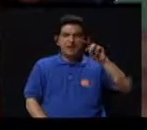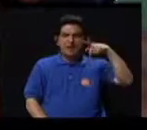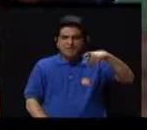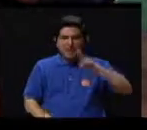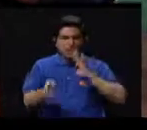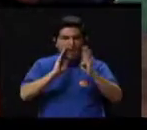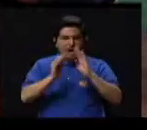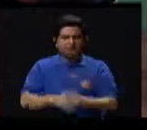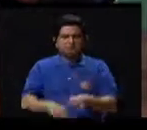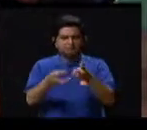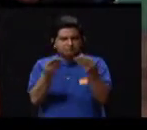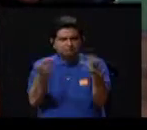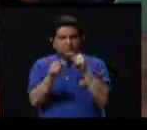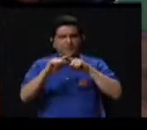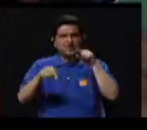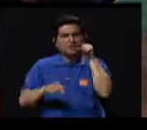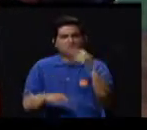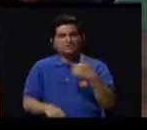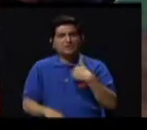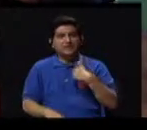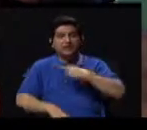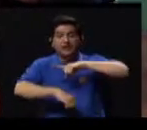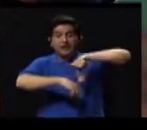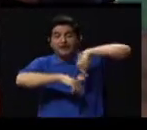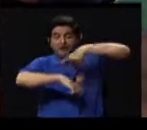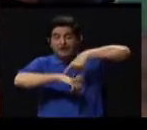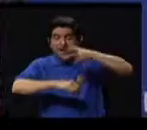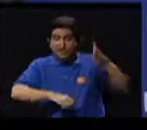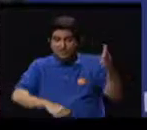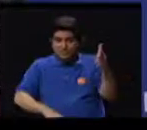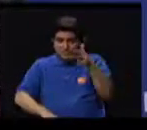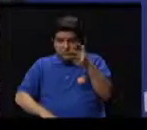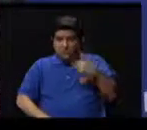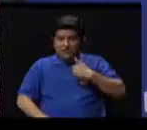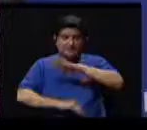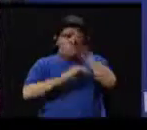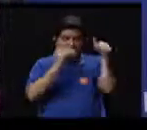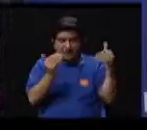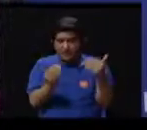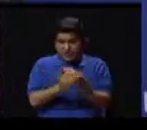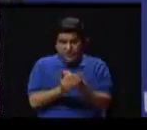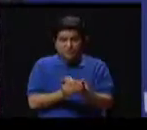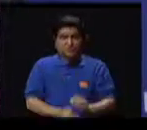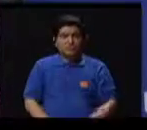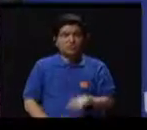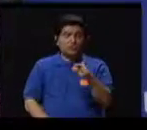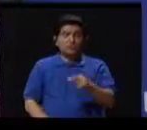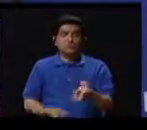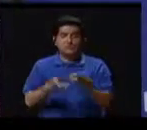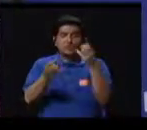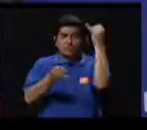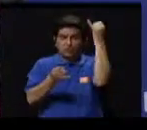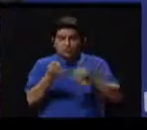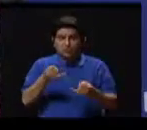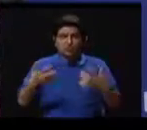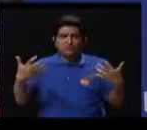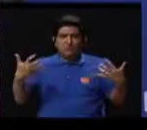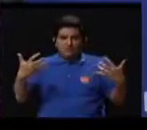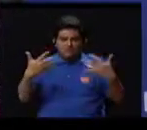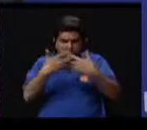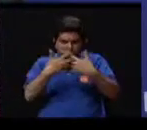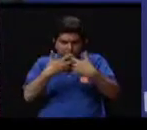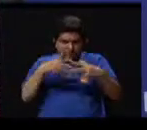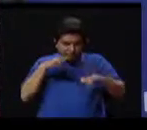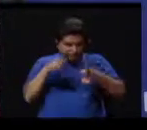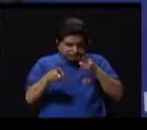hablando sobre la producción y demás, pero a vos te tocó las horas de grabación que había, todo eso, hacer un producto final, el montaje,